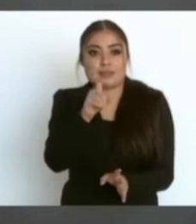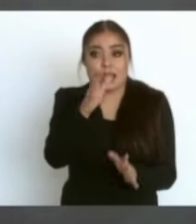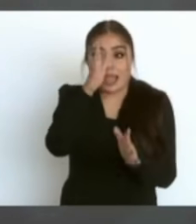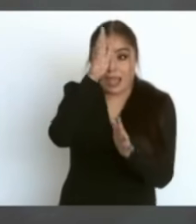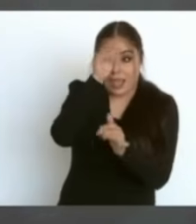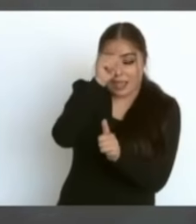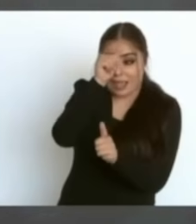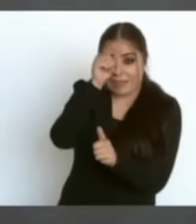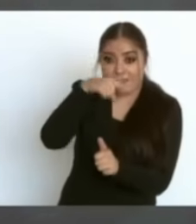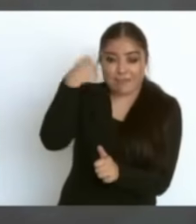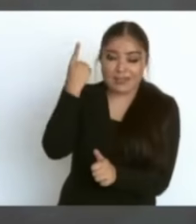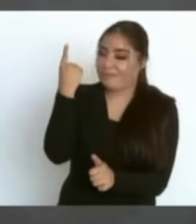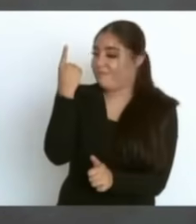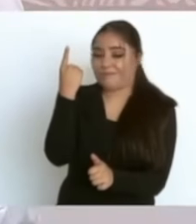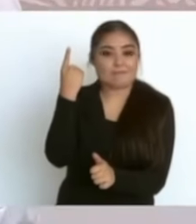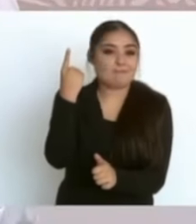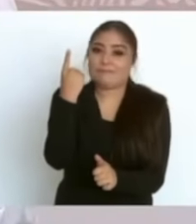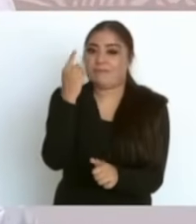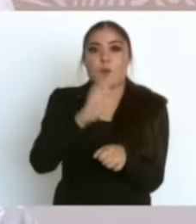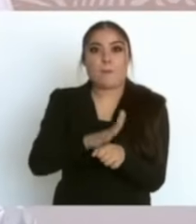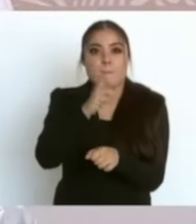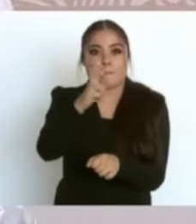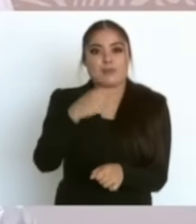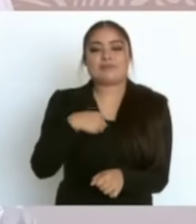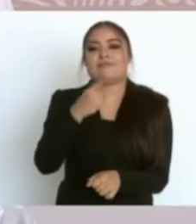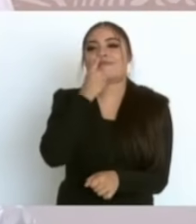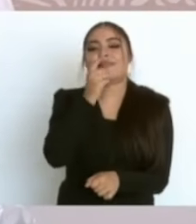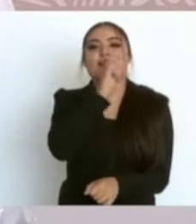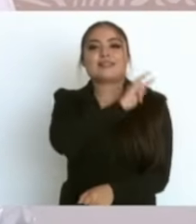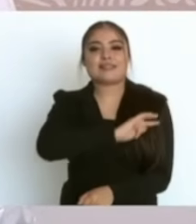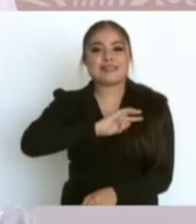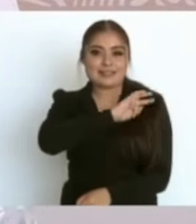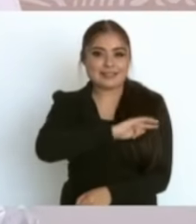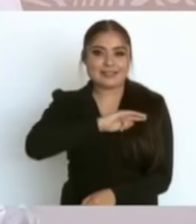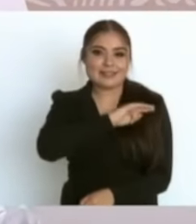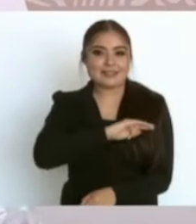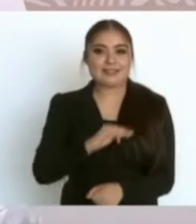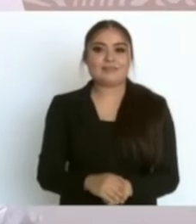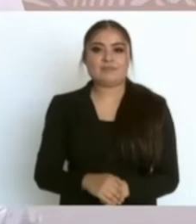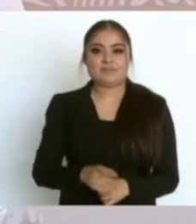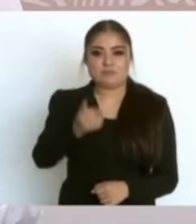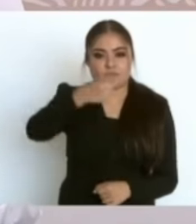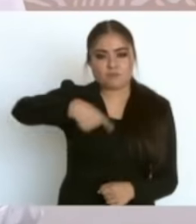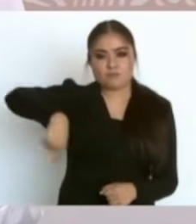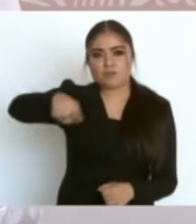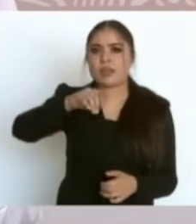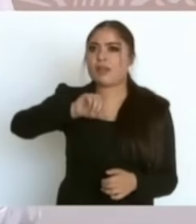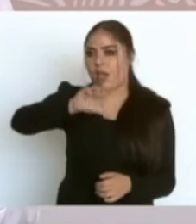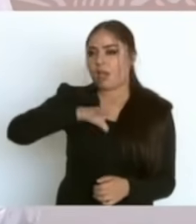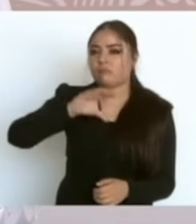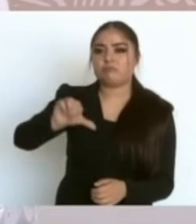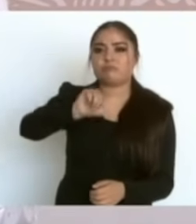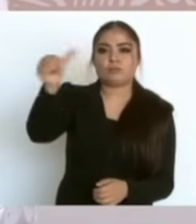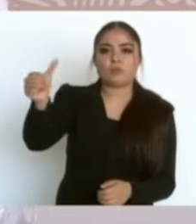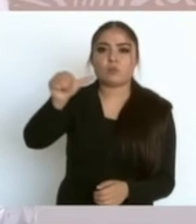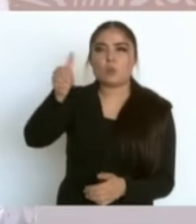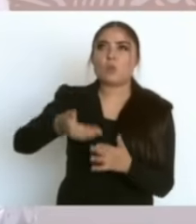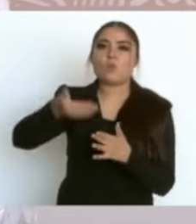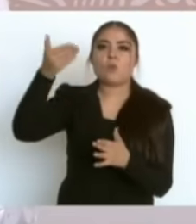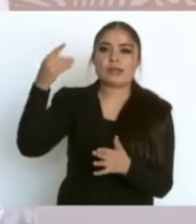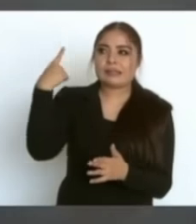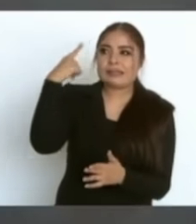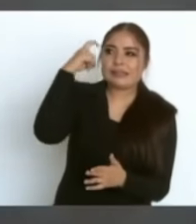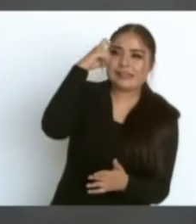es cualquier cosa por eso les felicito y lo han hecho en otras situaciones